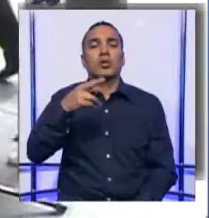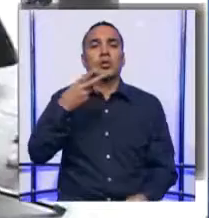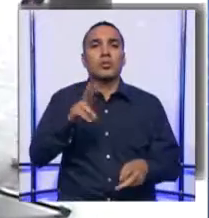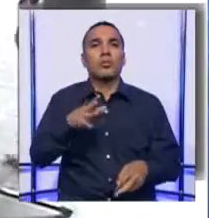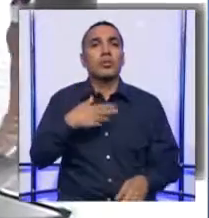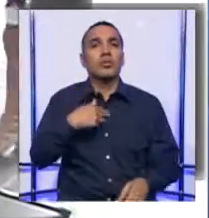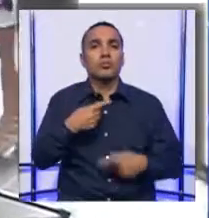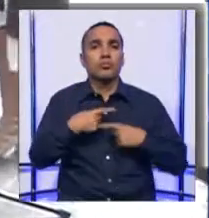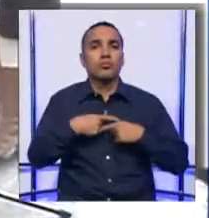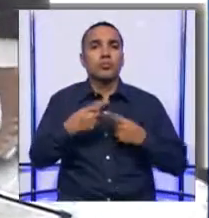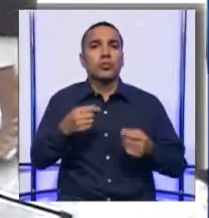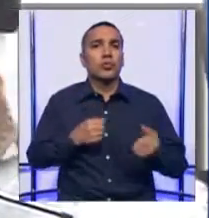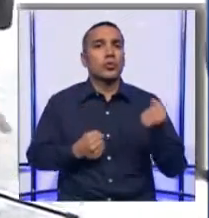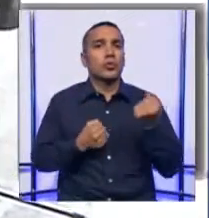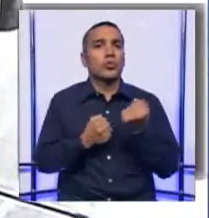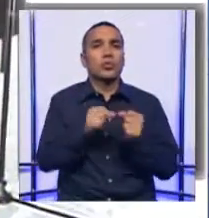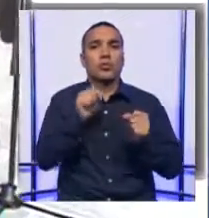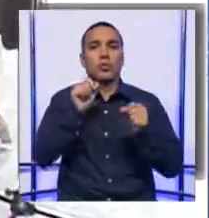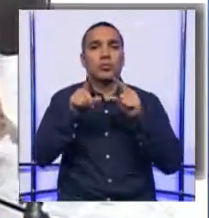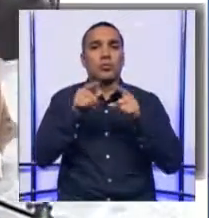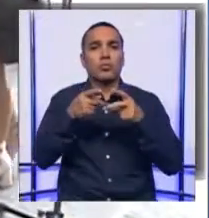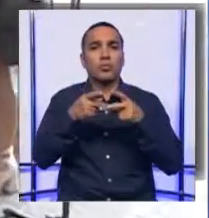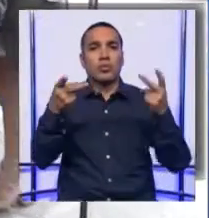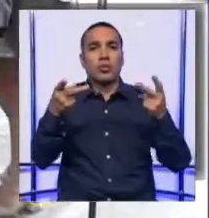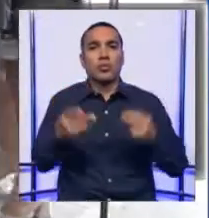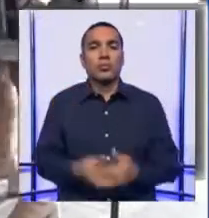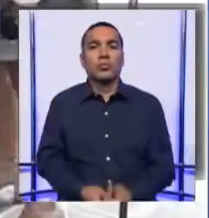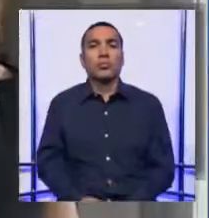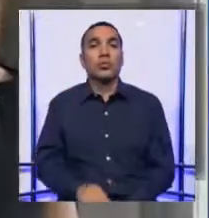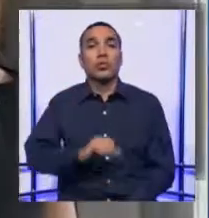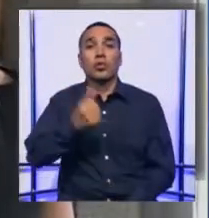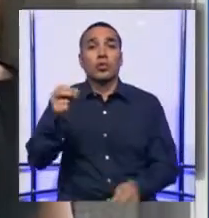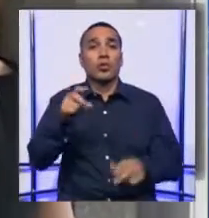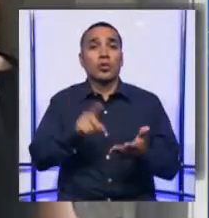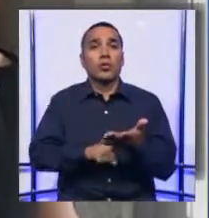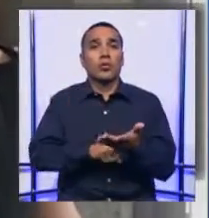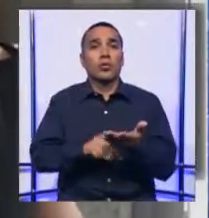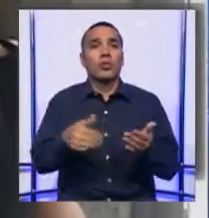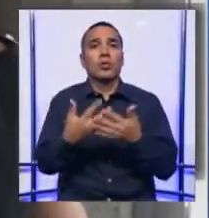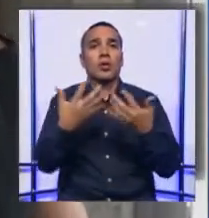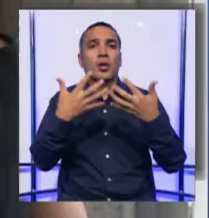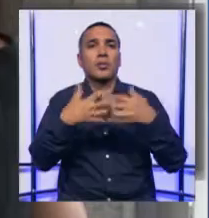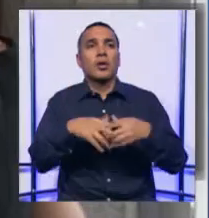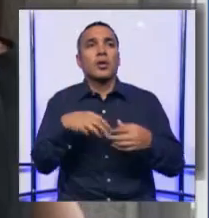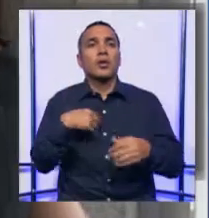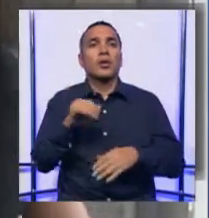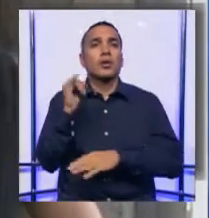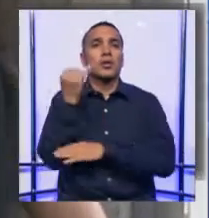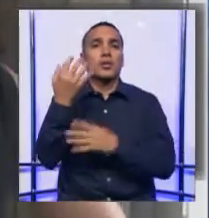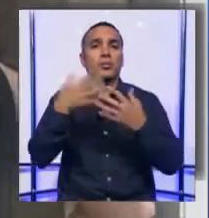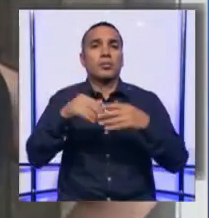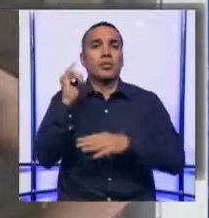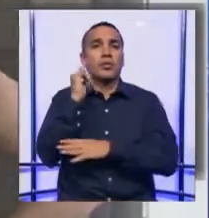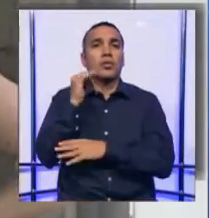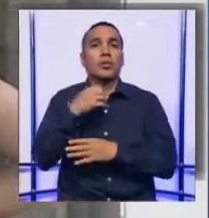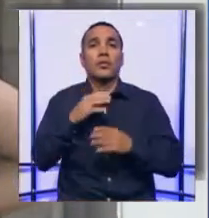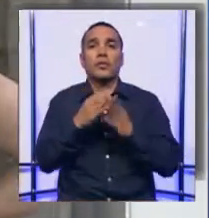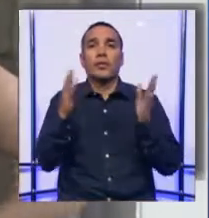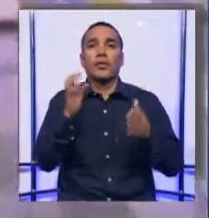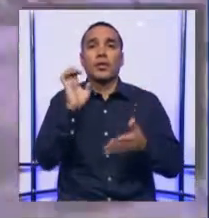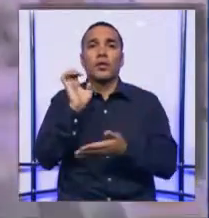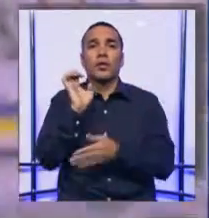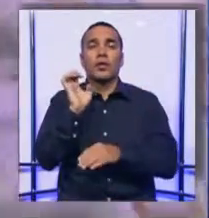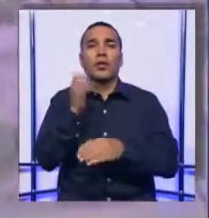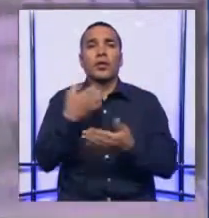embargo, anunciaron su apoyo a la consulta popular. En otra reunión entre el sector empresarial e industrial y el Frente Económico, se presentó